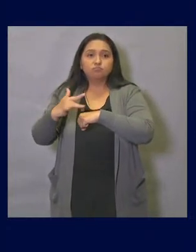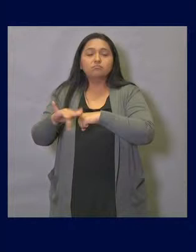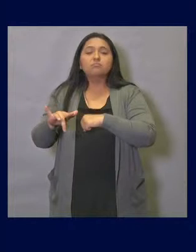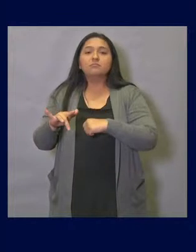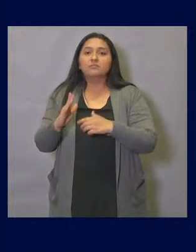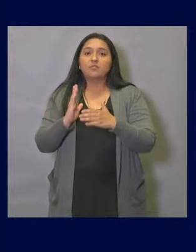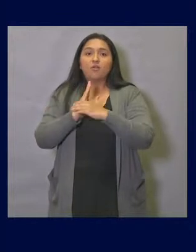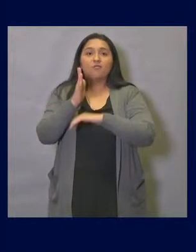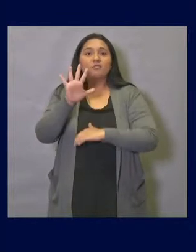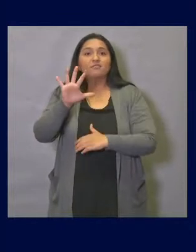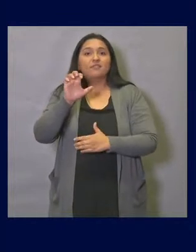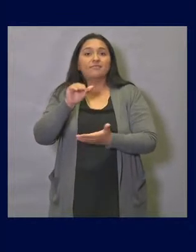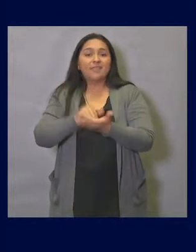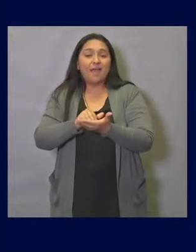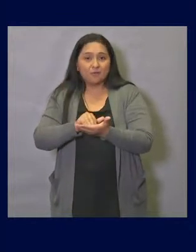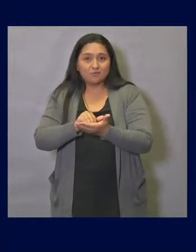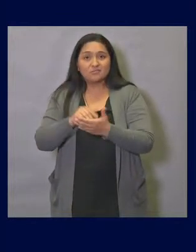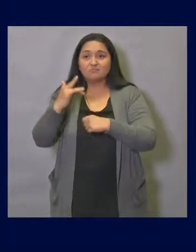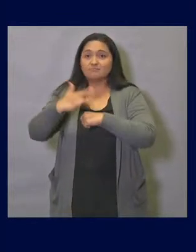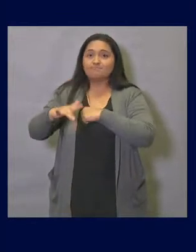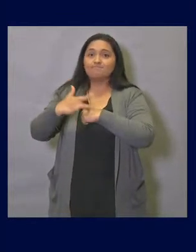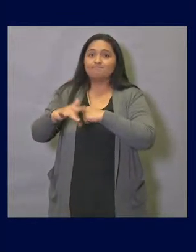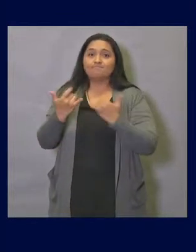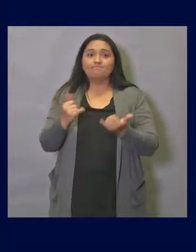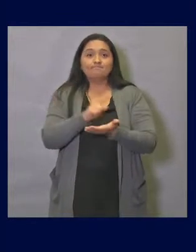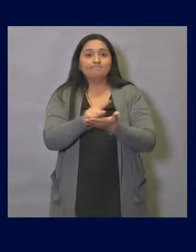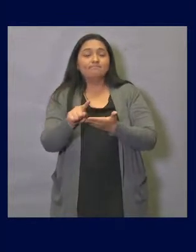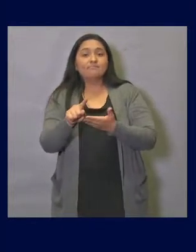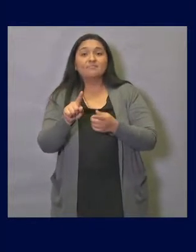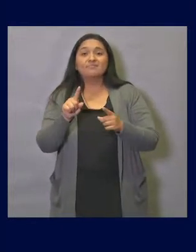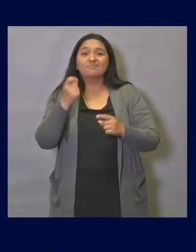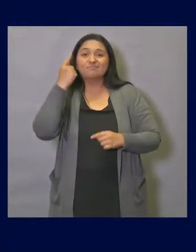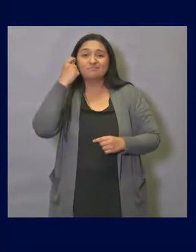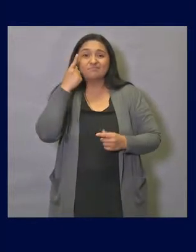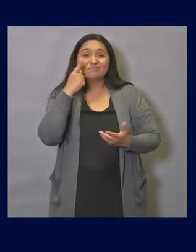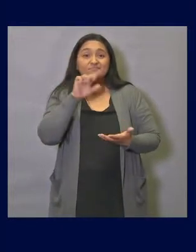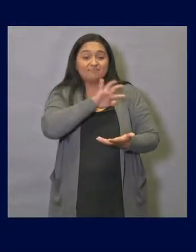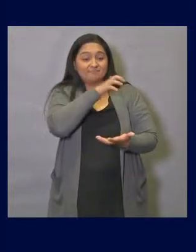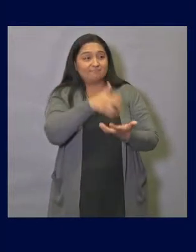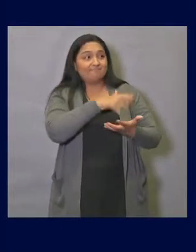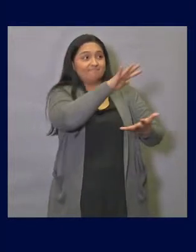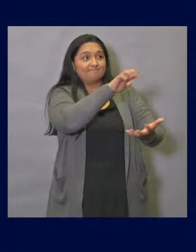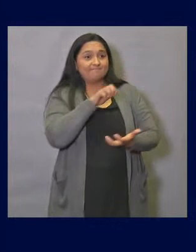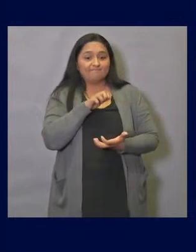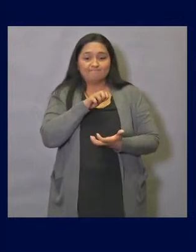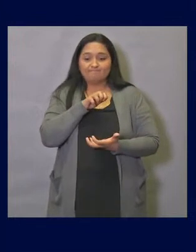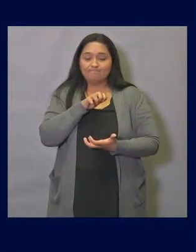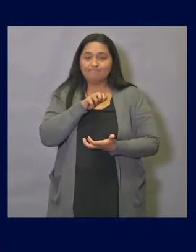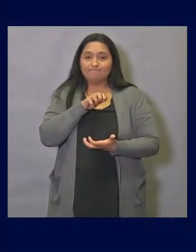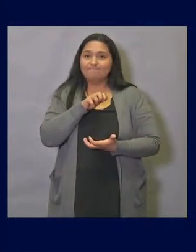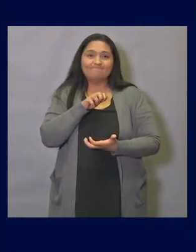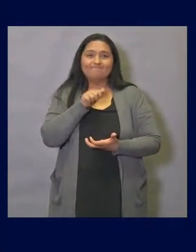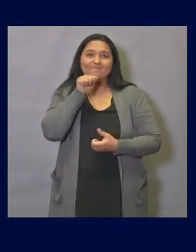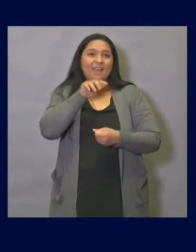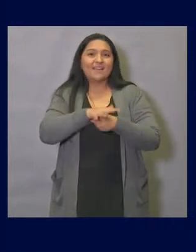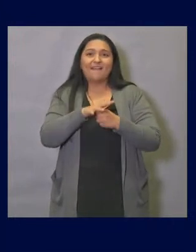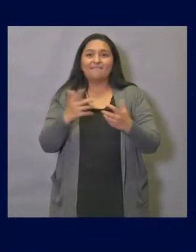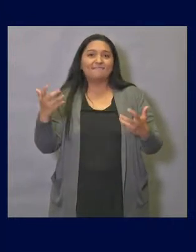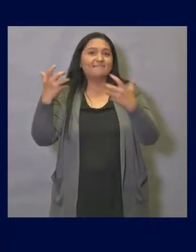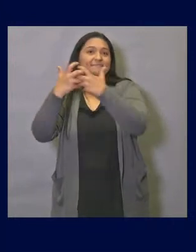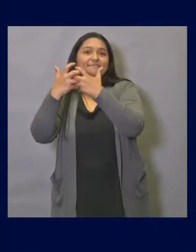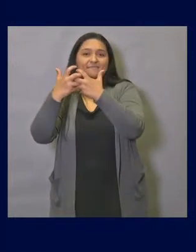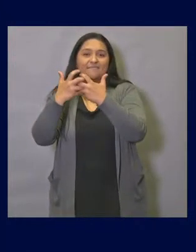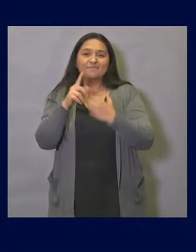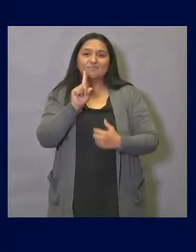500,000 espacios para citas disponibles y solo tuvimos dosis suficientes para aproximadamente 270,000